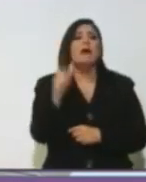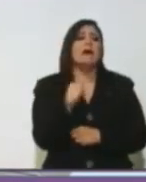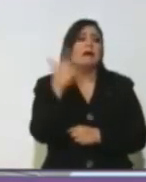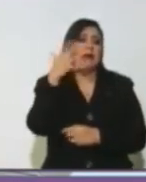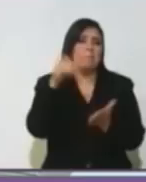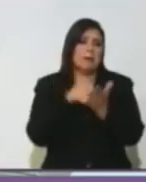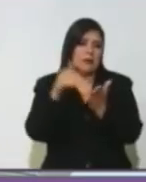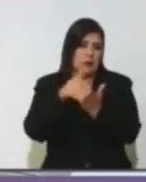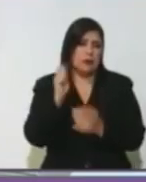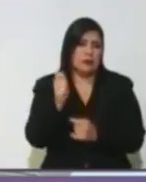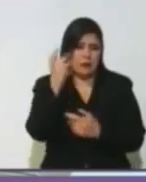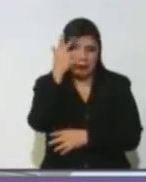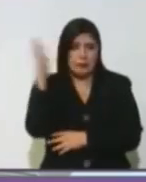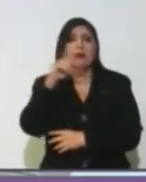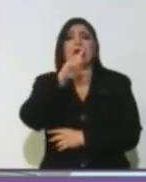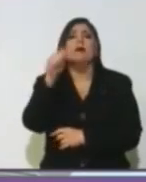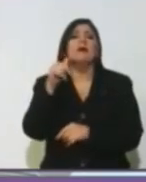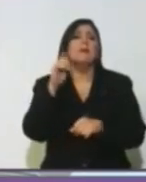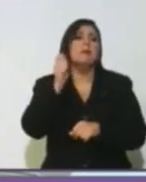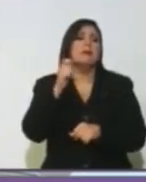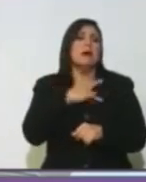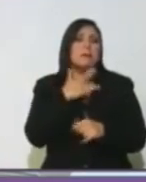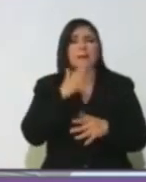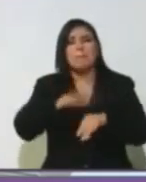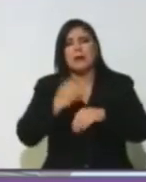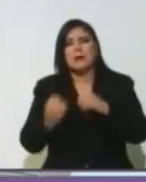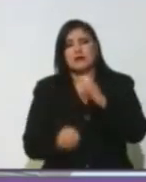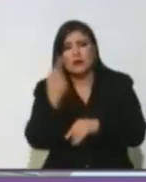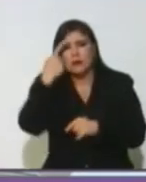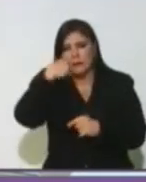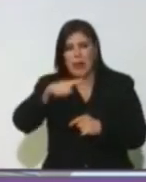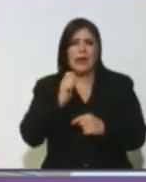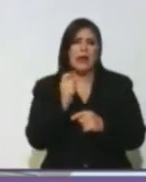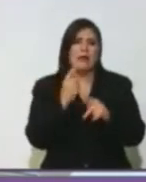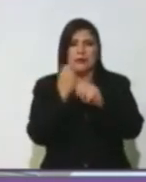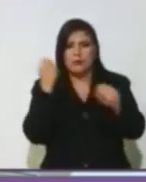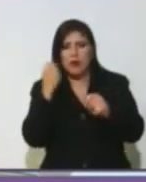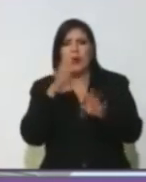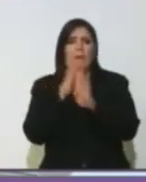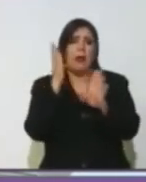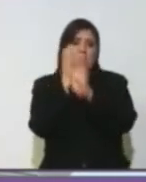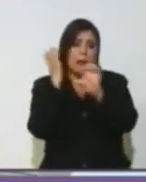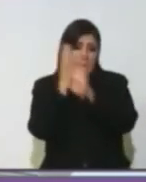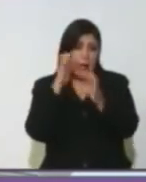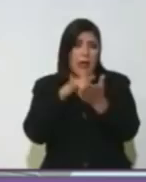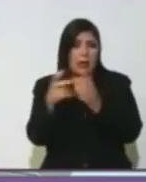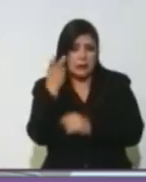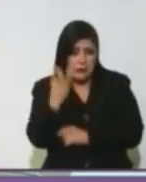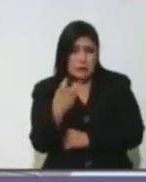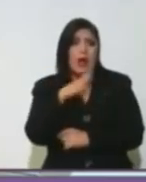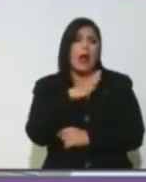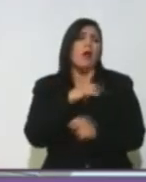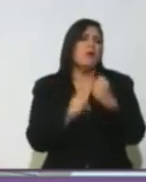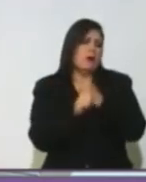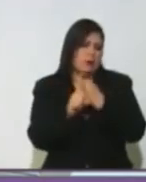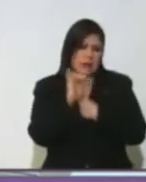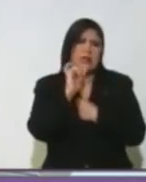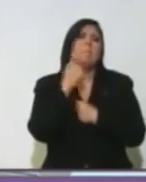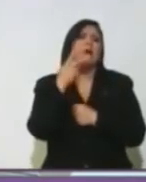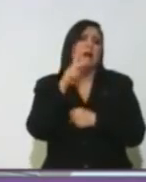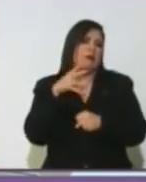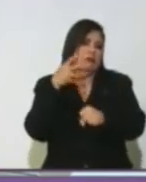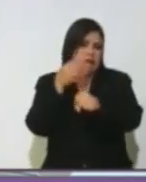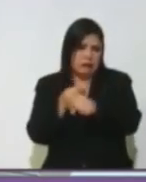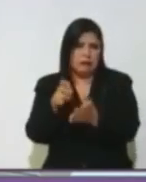o la más innovadora forma de transporte público en la actualidad que es el metrobus en la ciudad de mexico que tiene muchos problemas y los vamos a mejorar